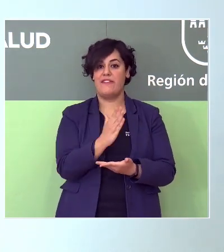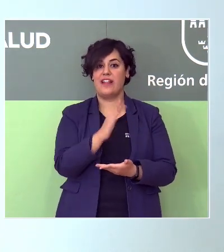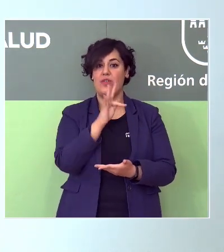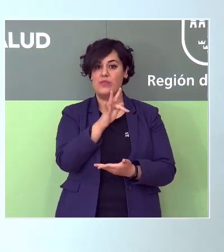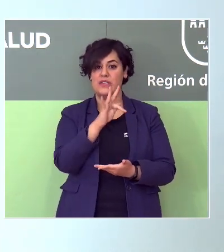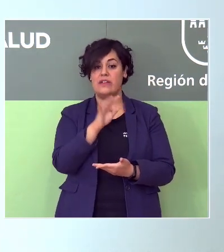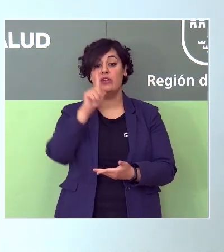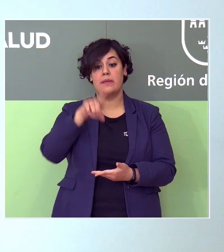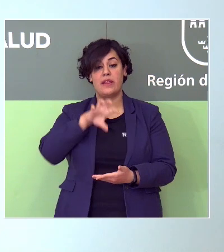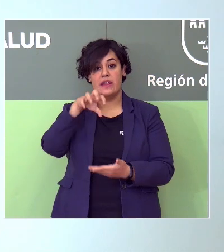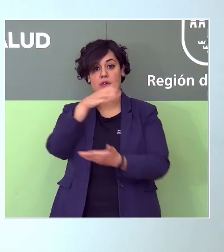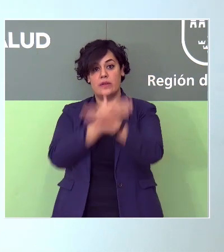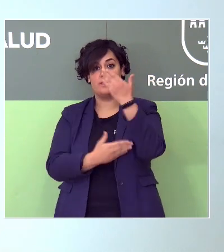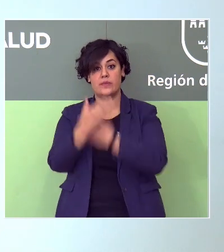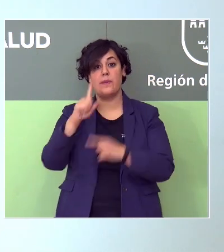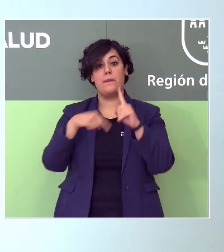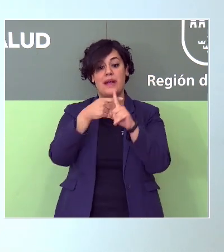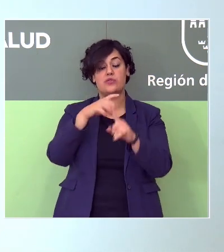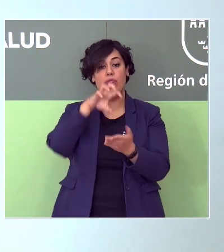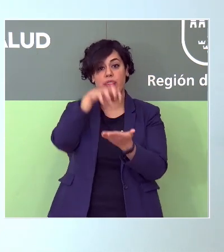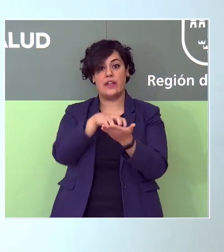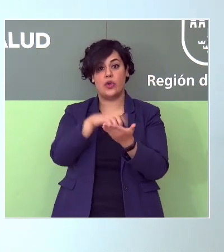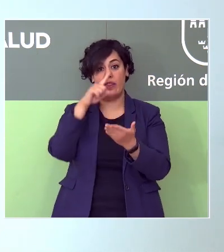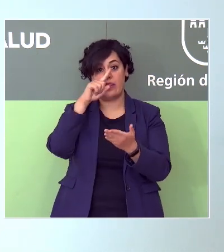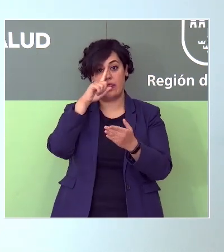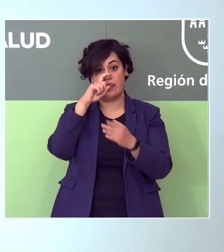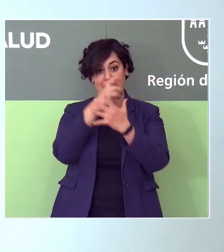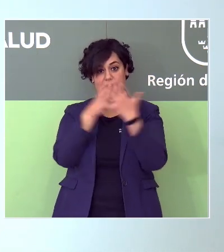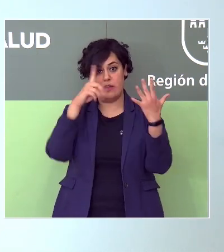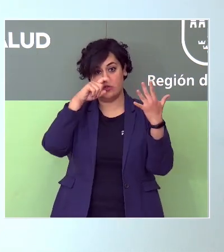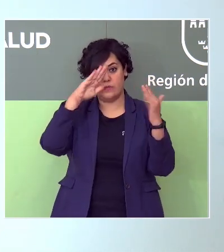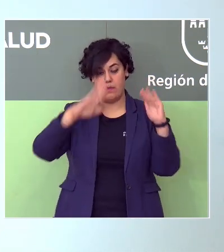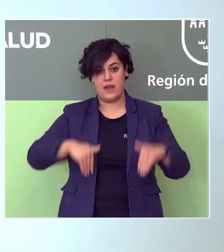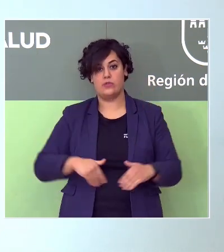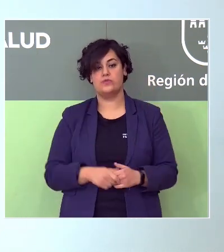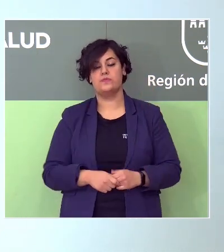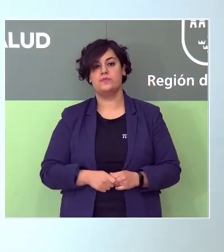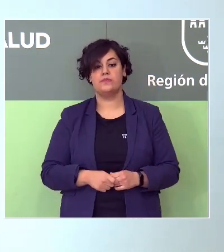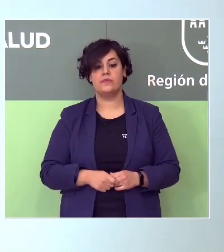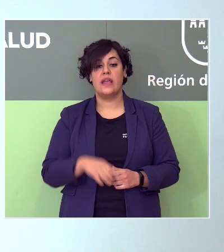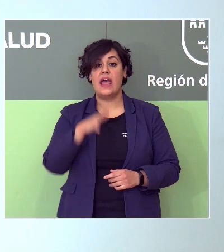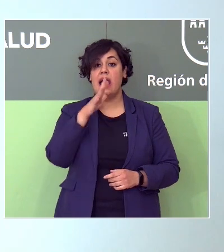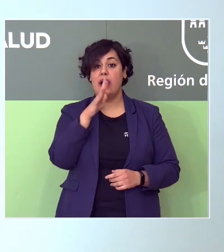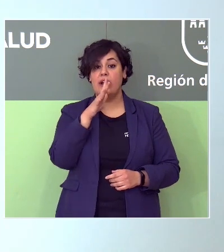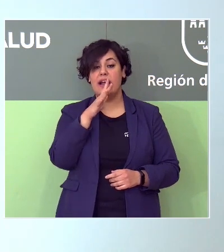con discapacidad y un centro de menores. La seguridad laboral de nuestros